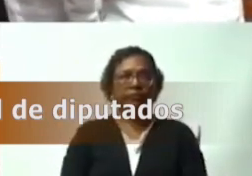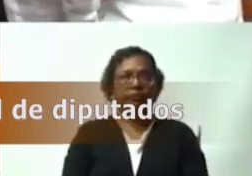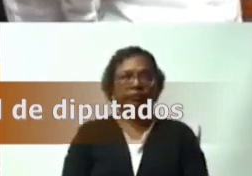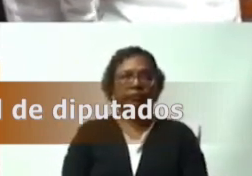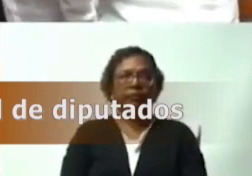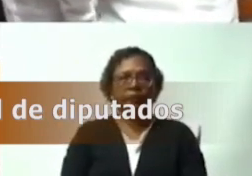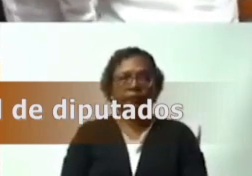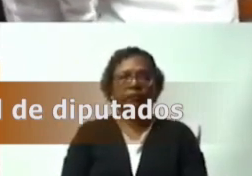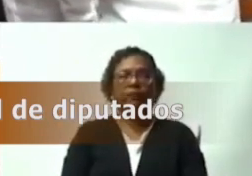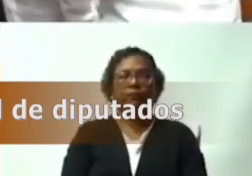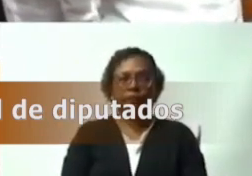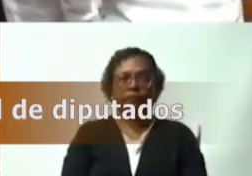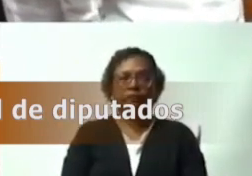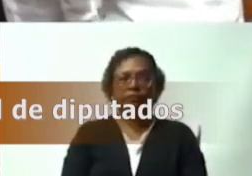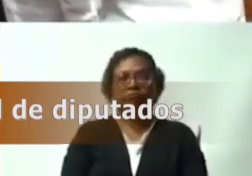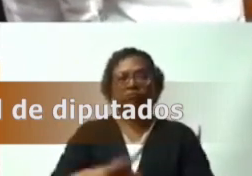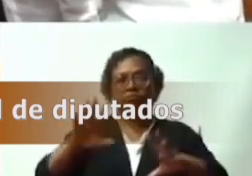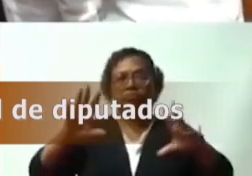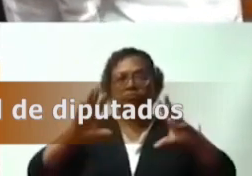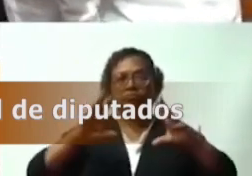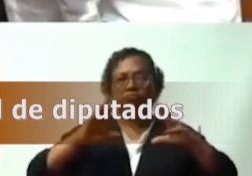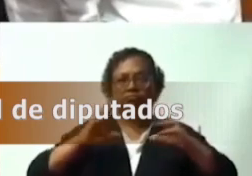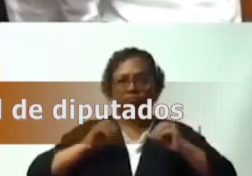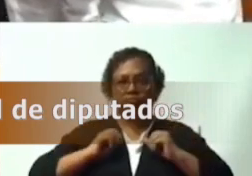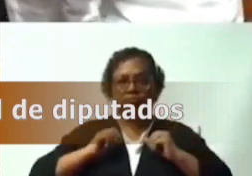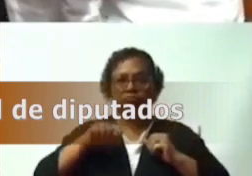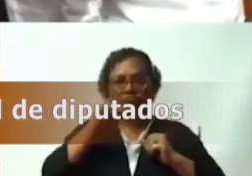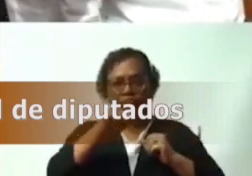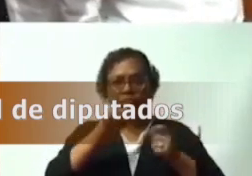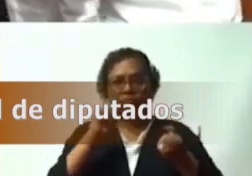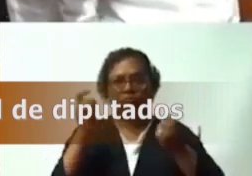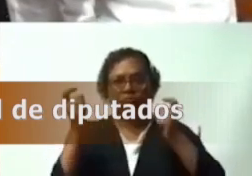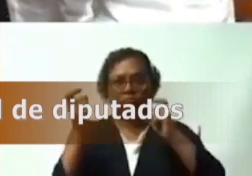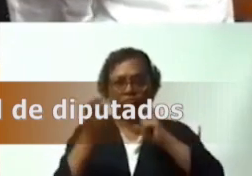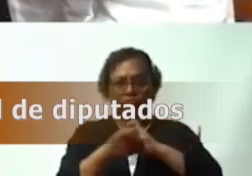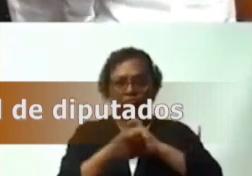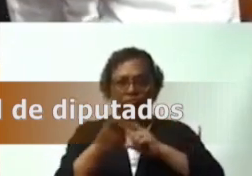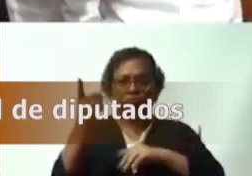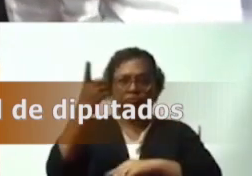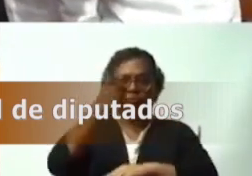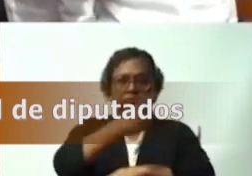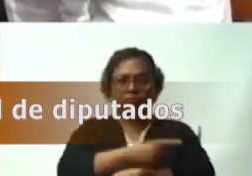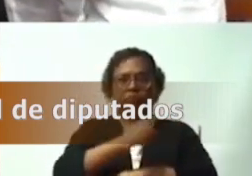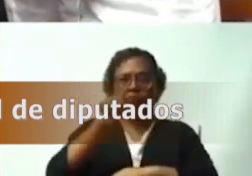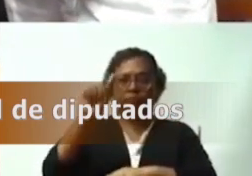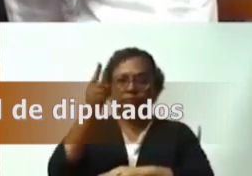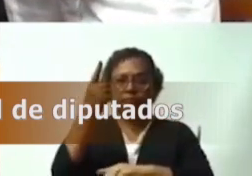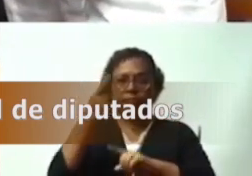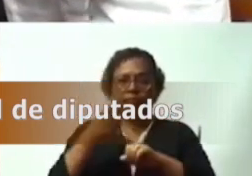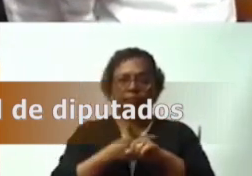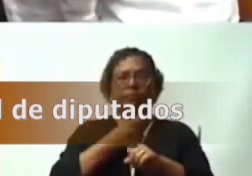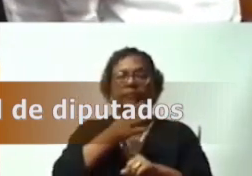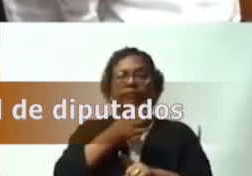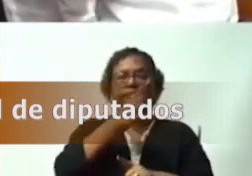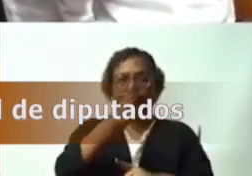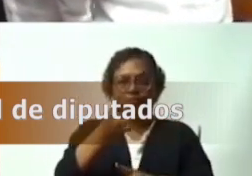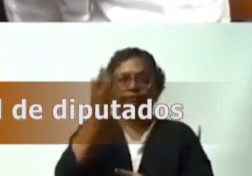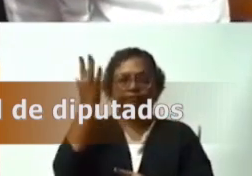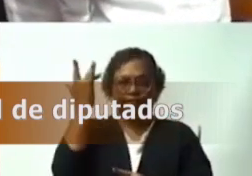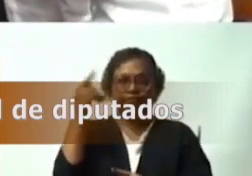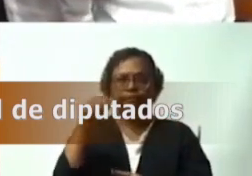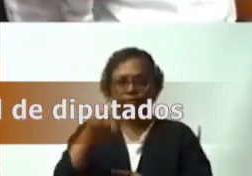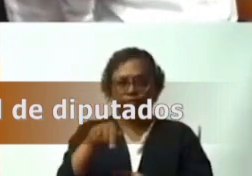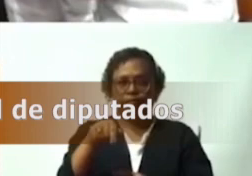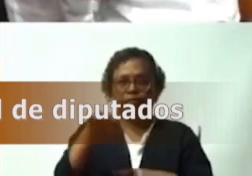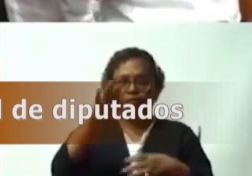mayoría que nosotros vamos a tener en las dos cámaras pienso que tendremos que tratar de consensuar con la